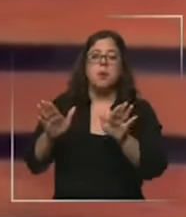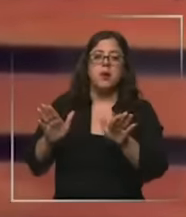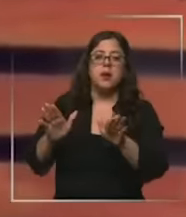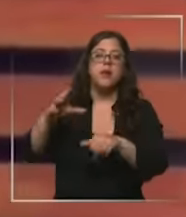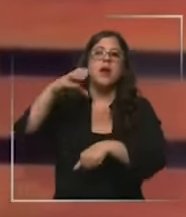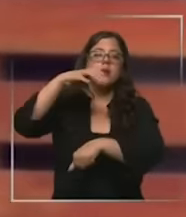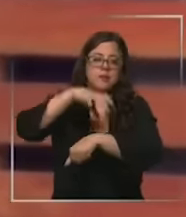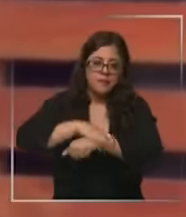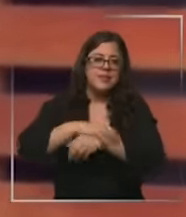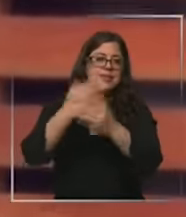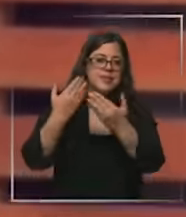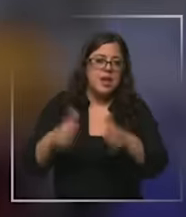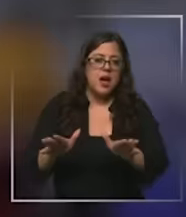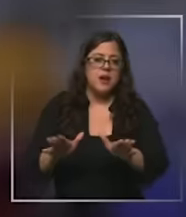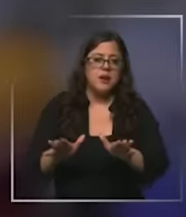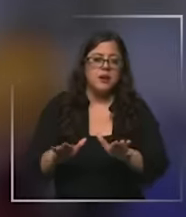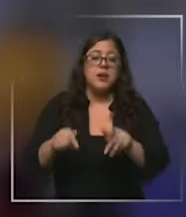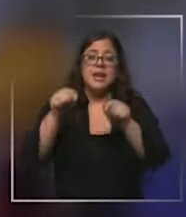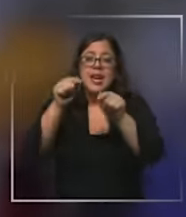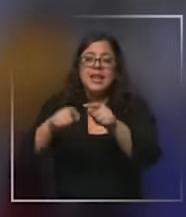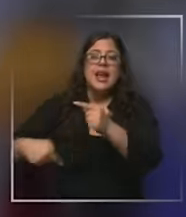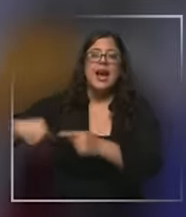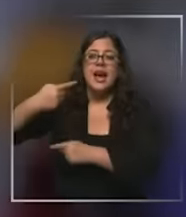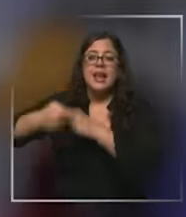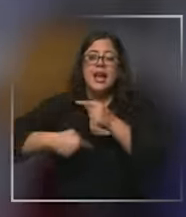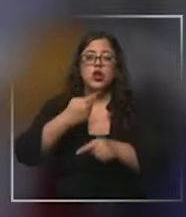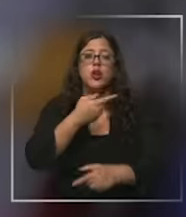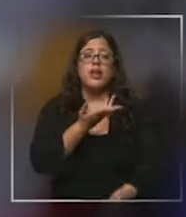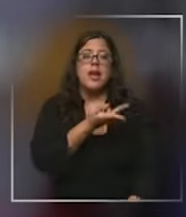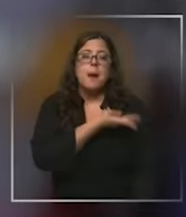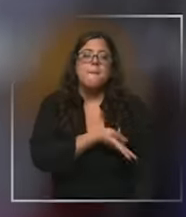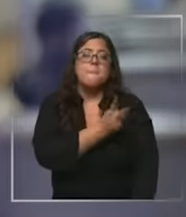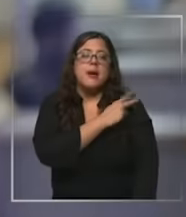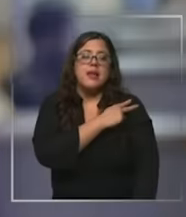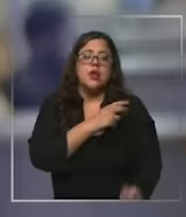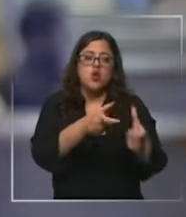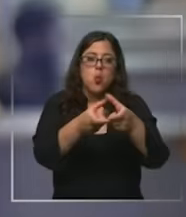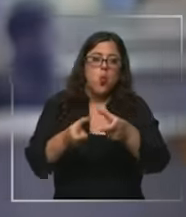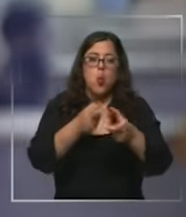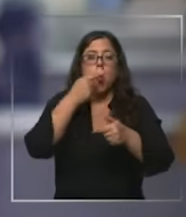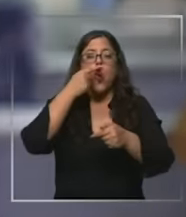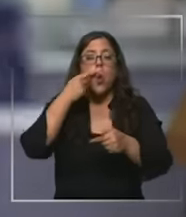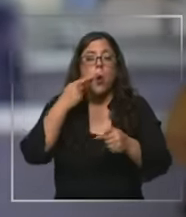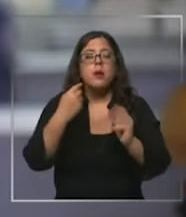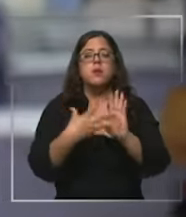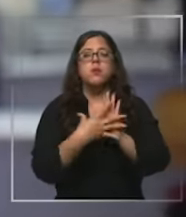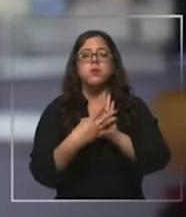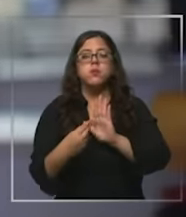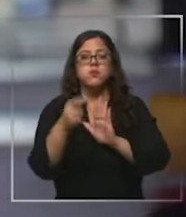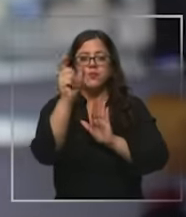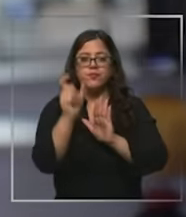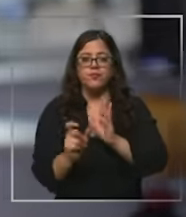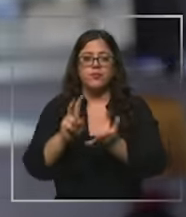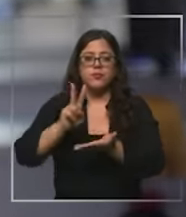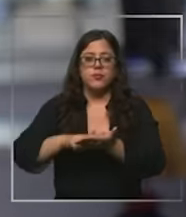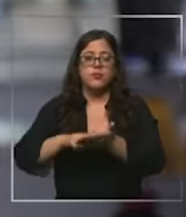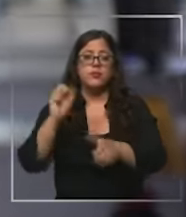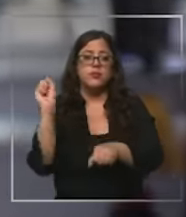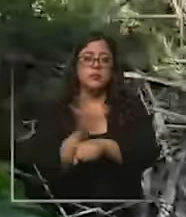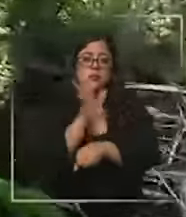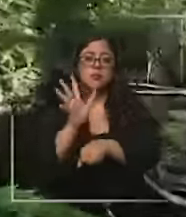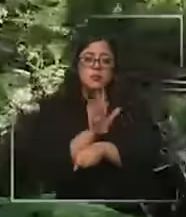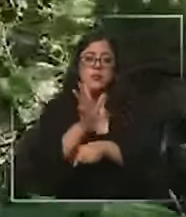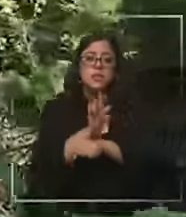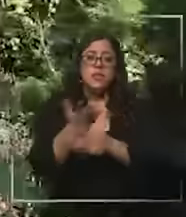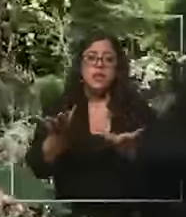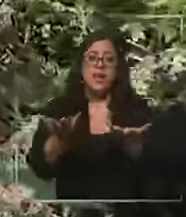detenidos. Esta fue la historia del padrino de Curacaví, un hombre que buscó imitar al personaje real del cine, que